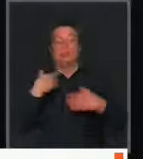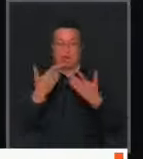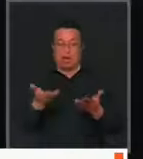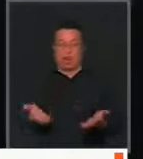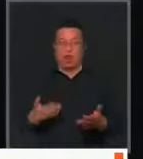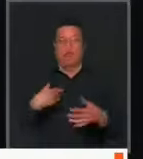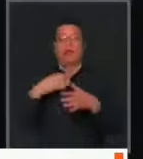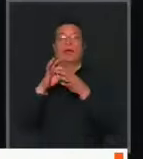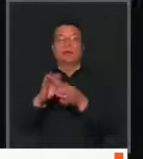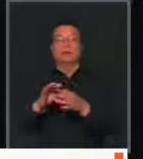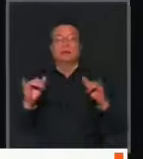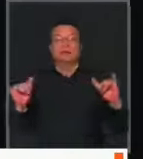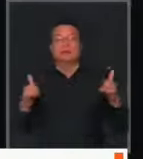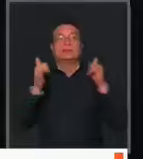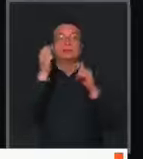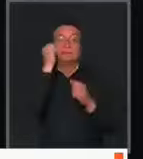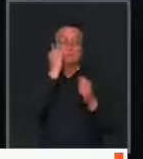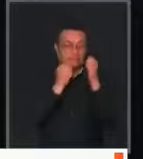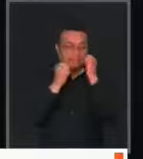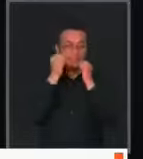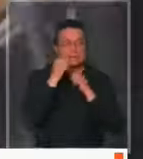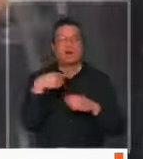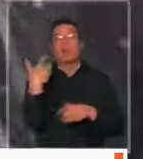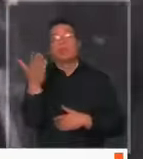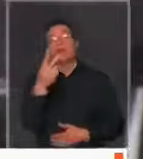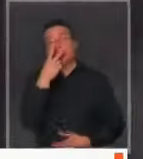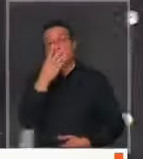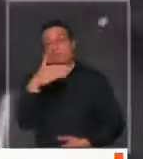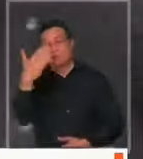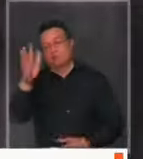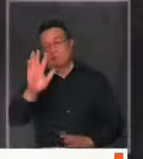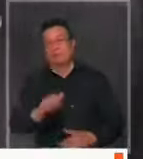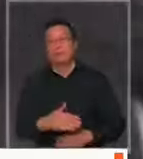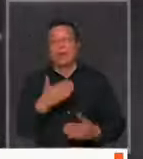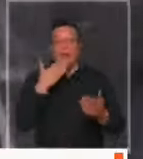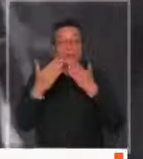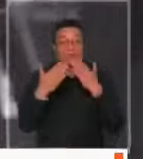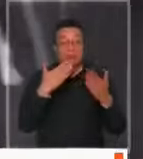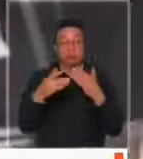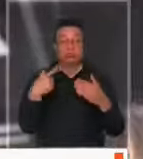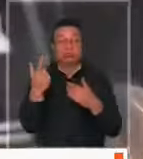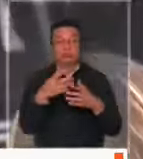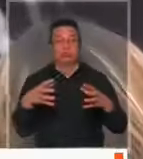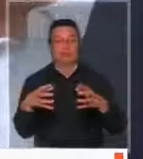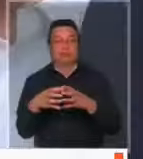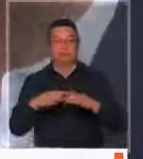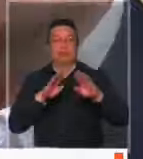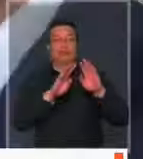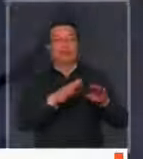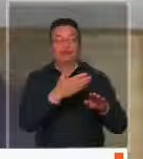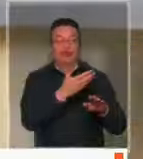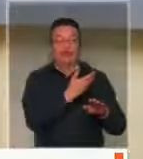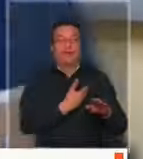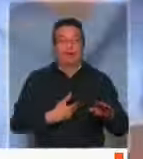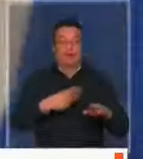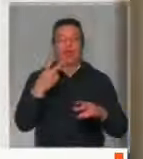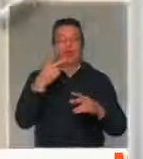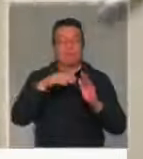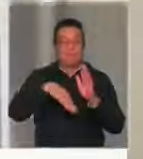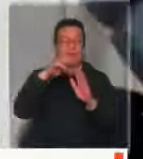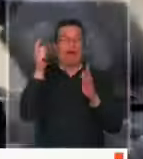de celebrar, de querernos, el resto lo veremos después. Discusión abierta también en el oficialismo, dos de las figuras más votadas de las últimas elecciones, sin